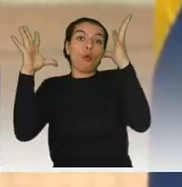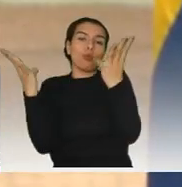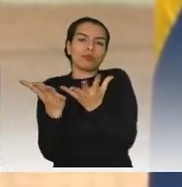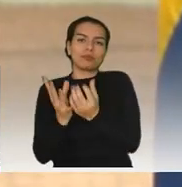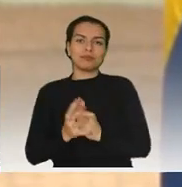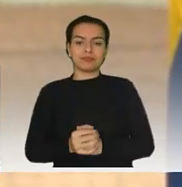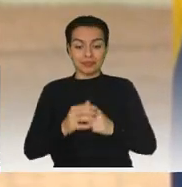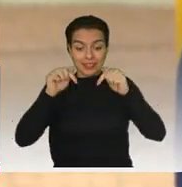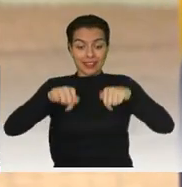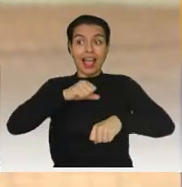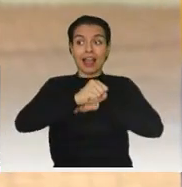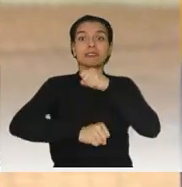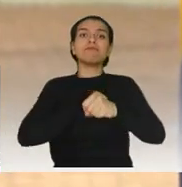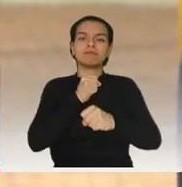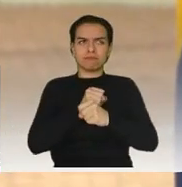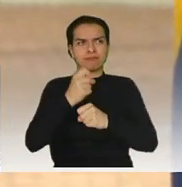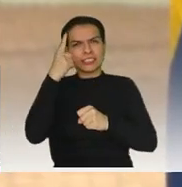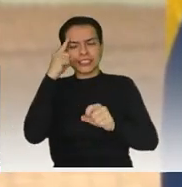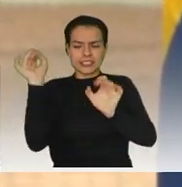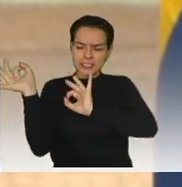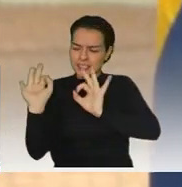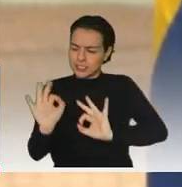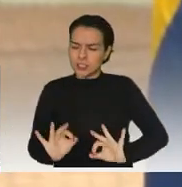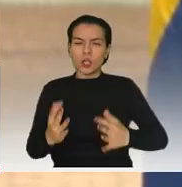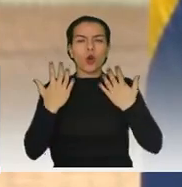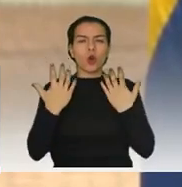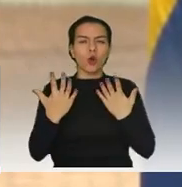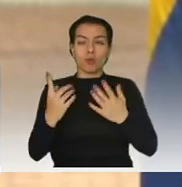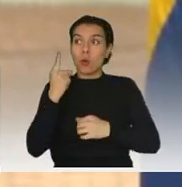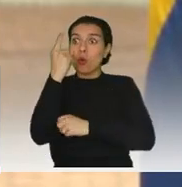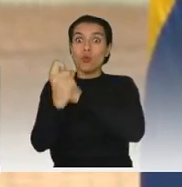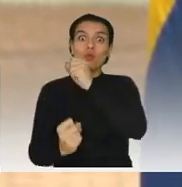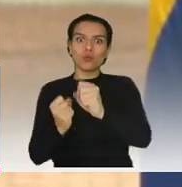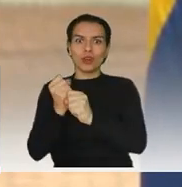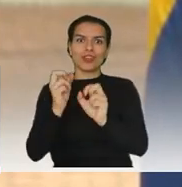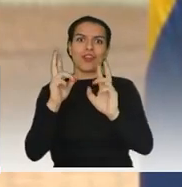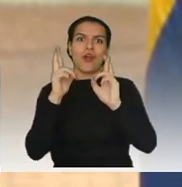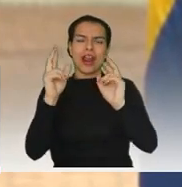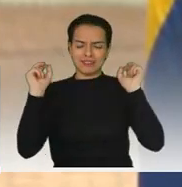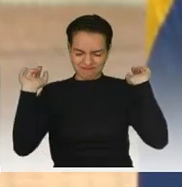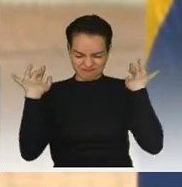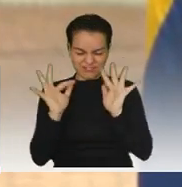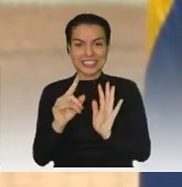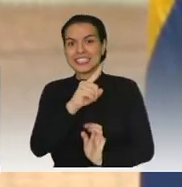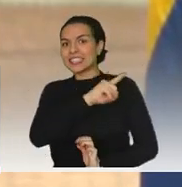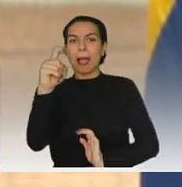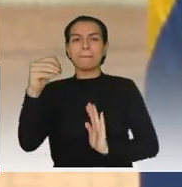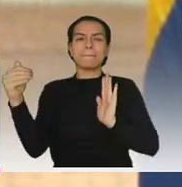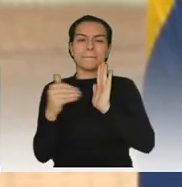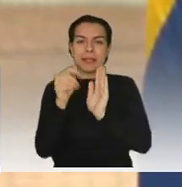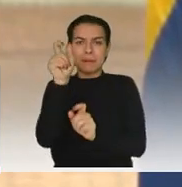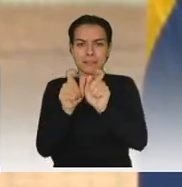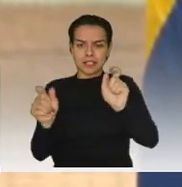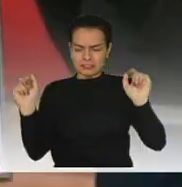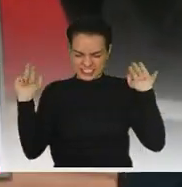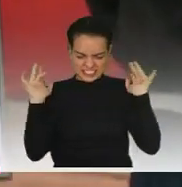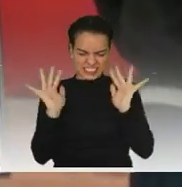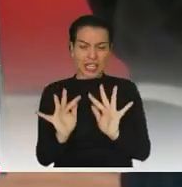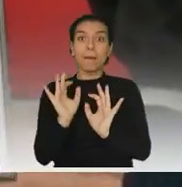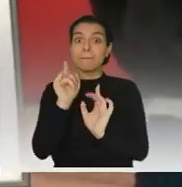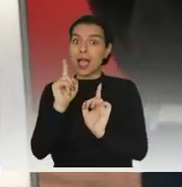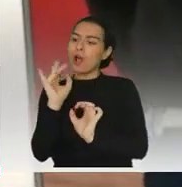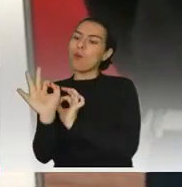la organización posible para que en un año volvamos a estar 100.000 personas en la calle, cuidando la ciudad, haciendo las cosas bien.